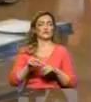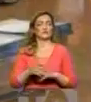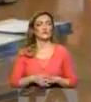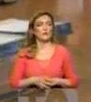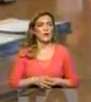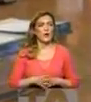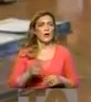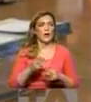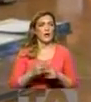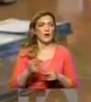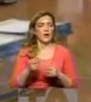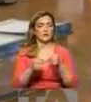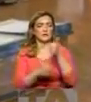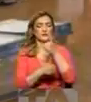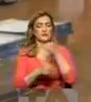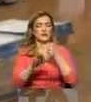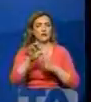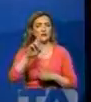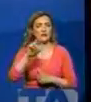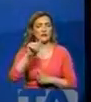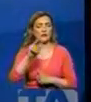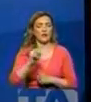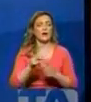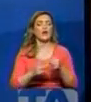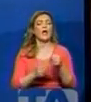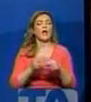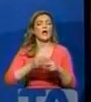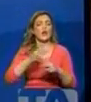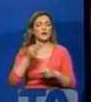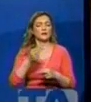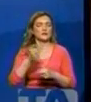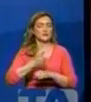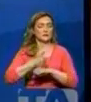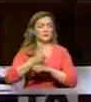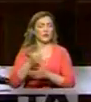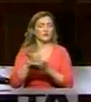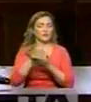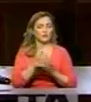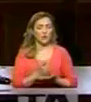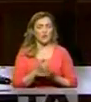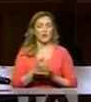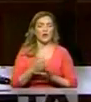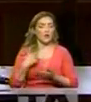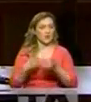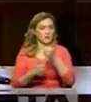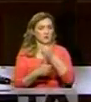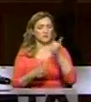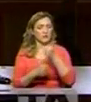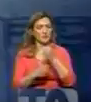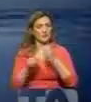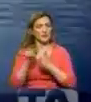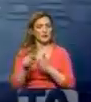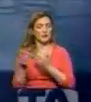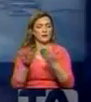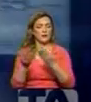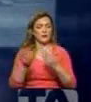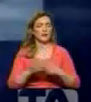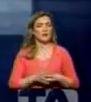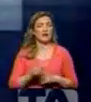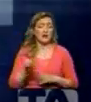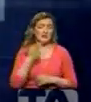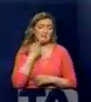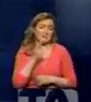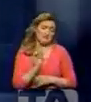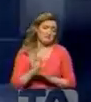de servicios de presidencia, Cristian Paredes, quien como testigo aseguró que cumpliendo una disposición de Laura Terán remitió facturas